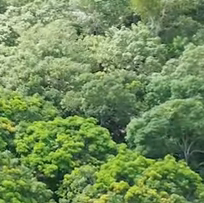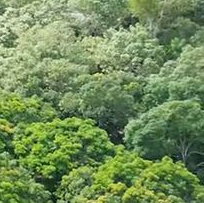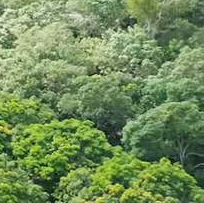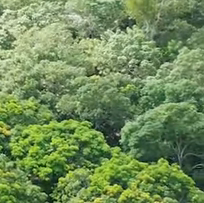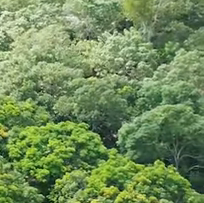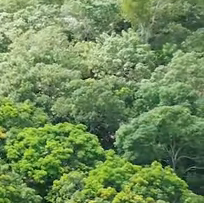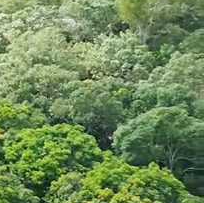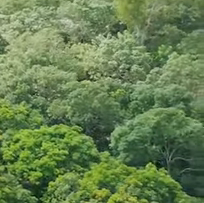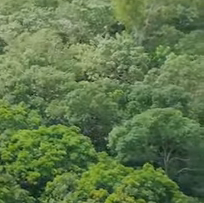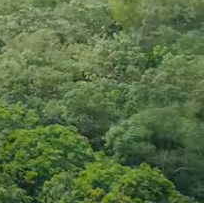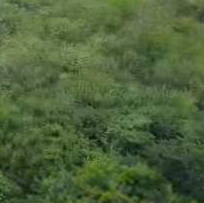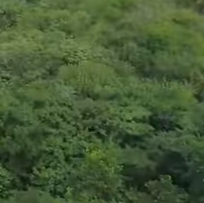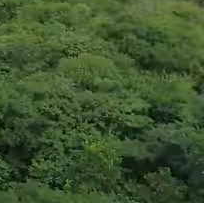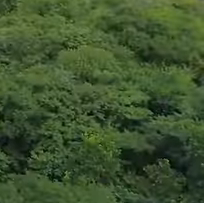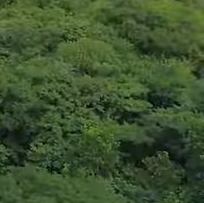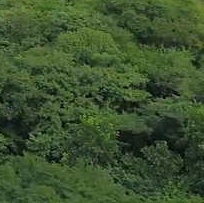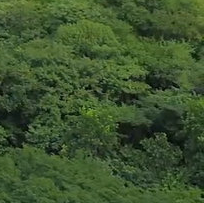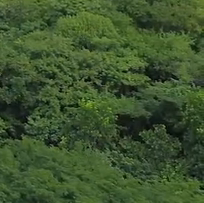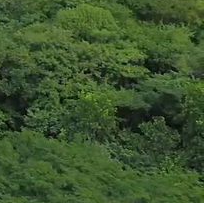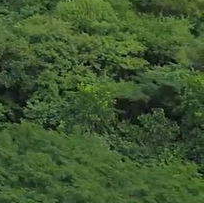Santa Marta.